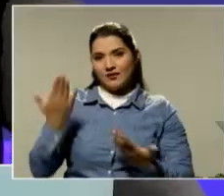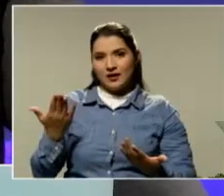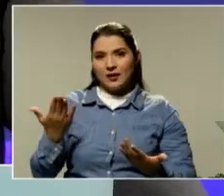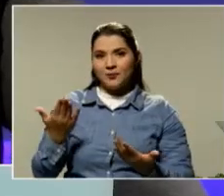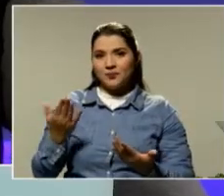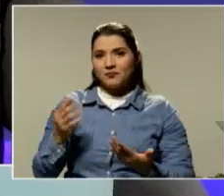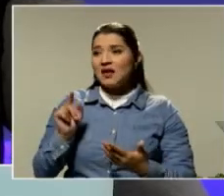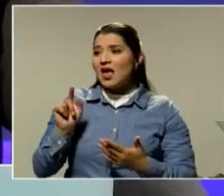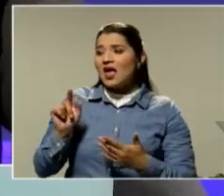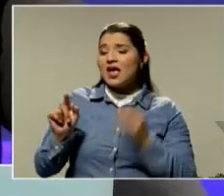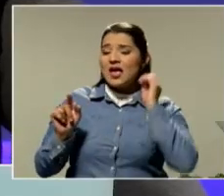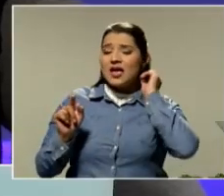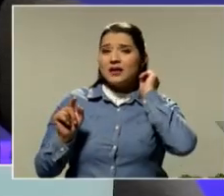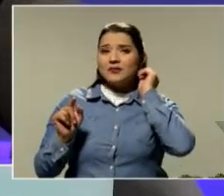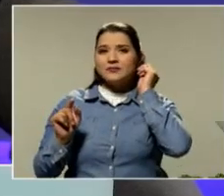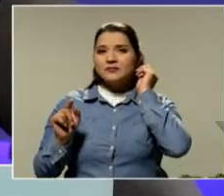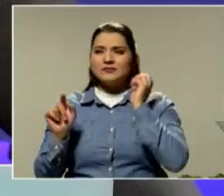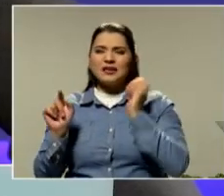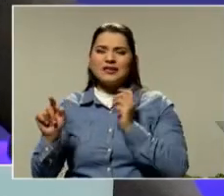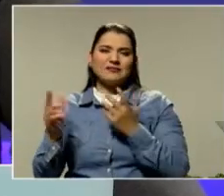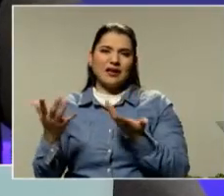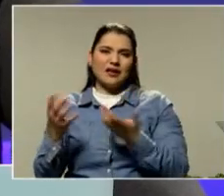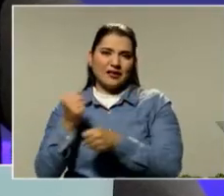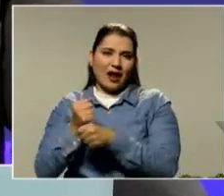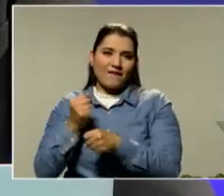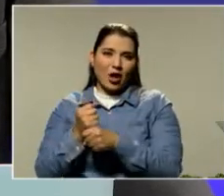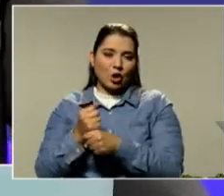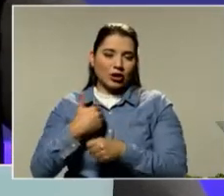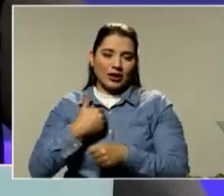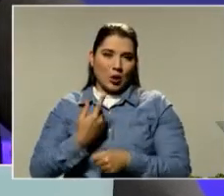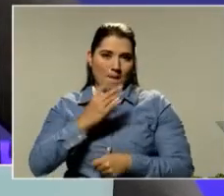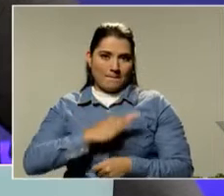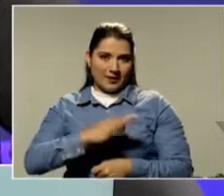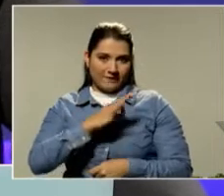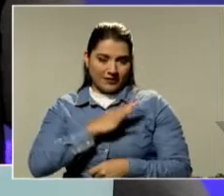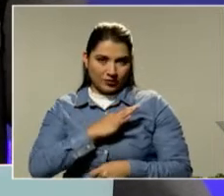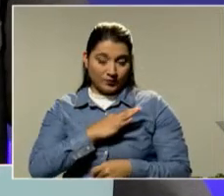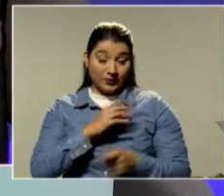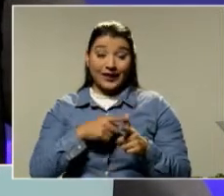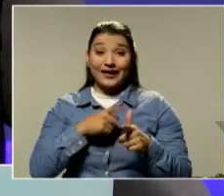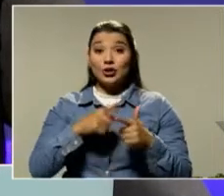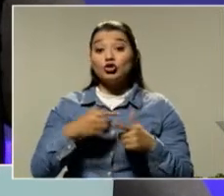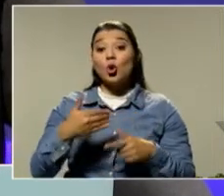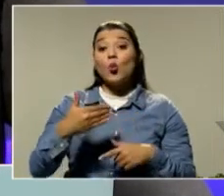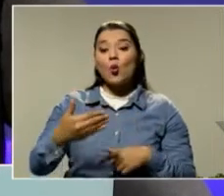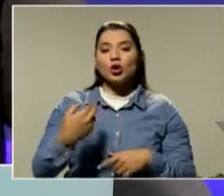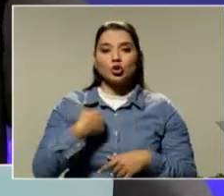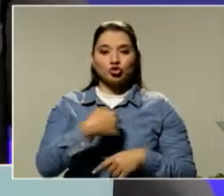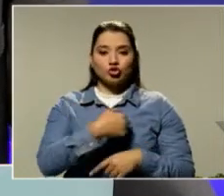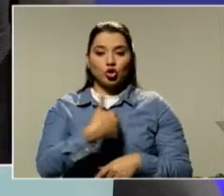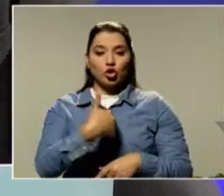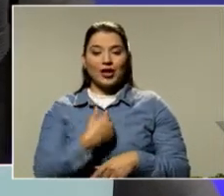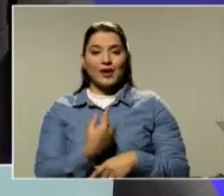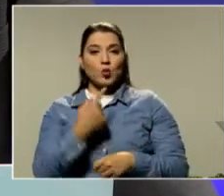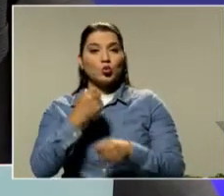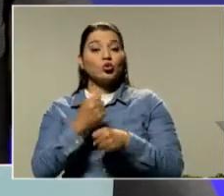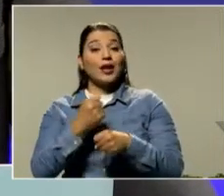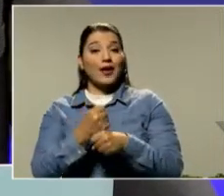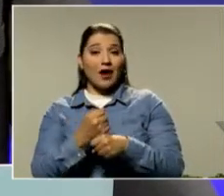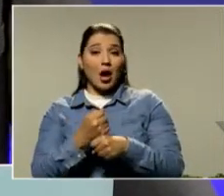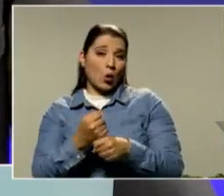un beneficio social con el empleo. Y yo soy de la idea que cuando uno tiene una actividad que es lícita, que genera empleo, que